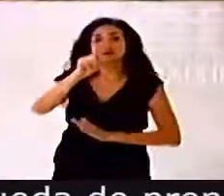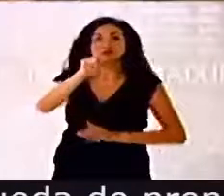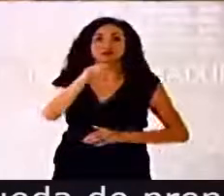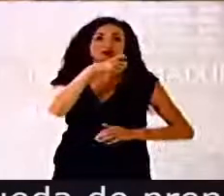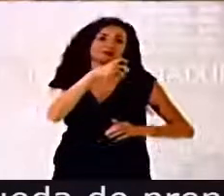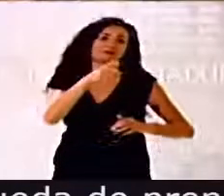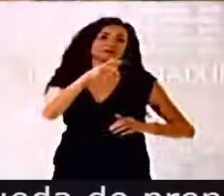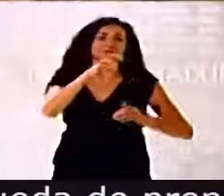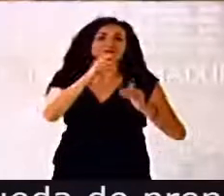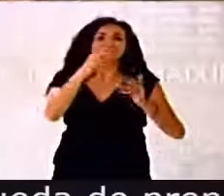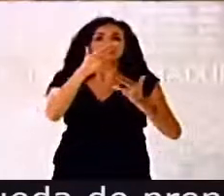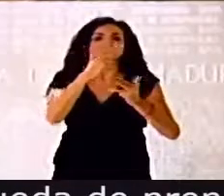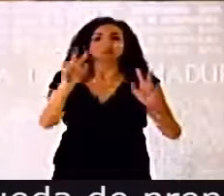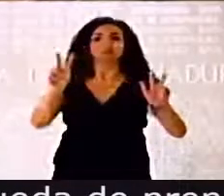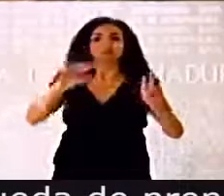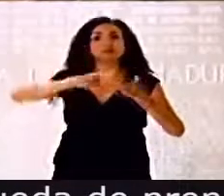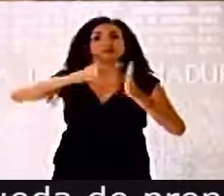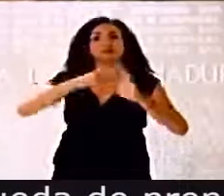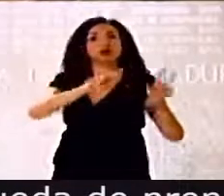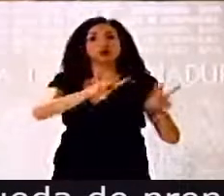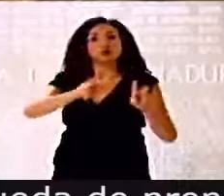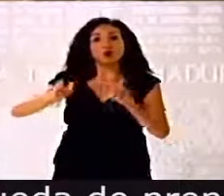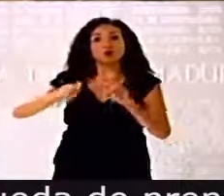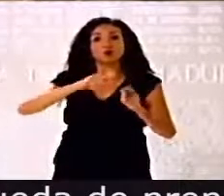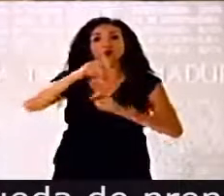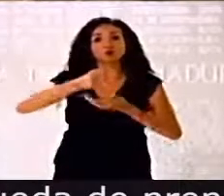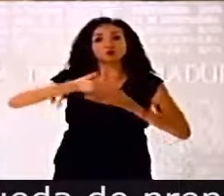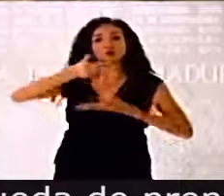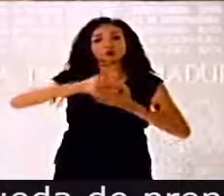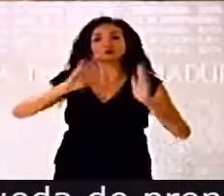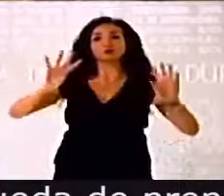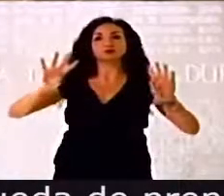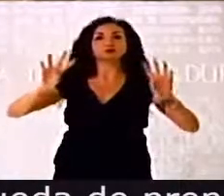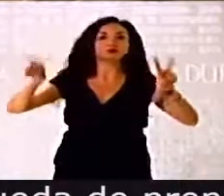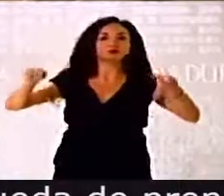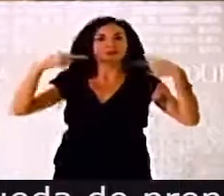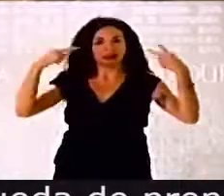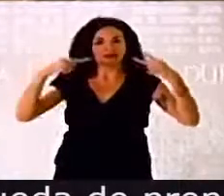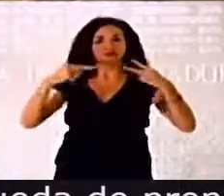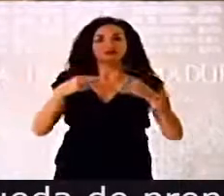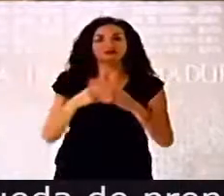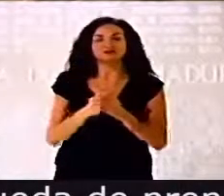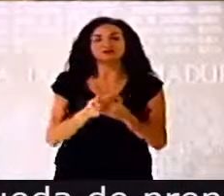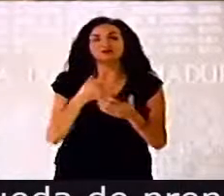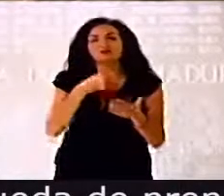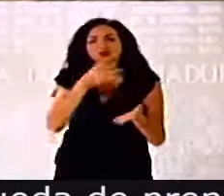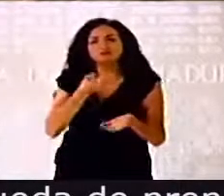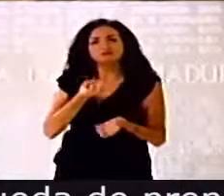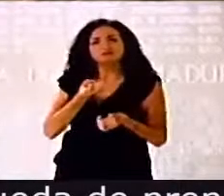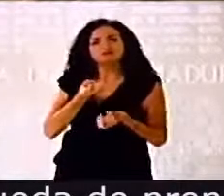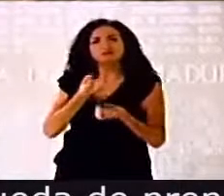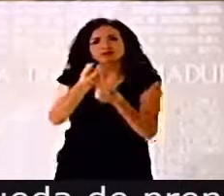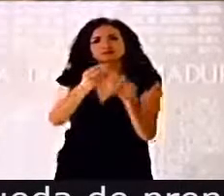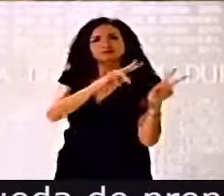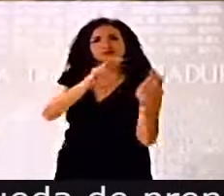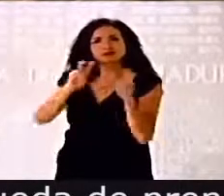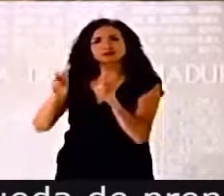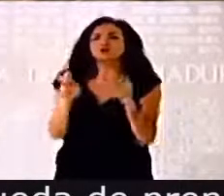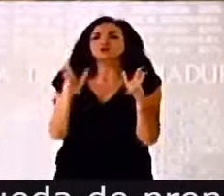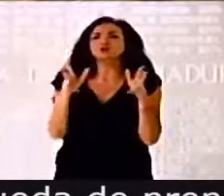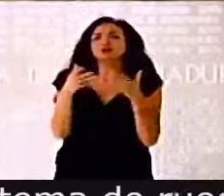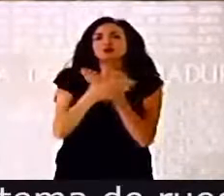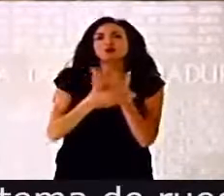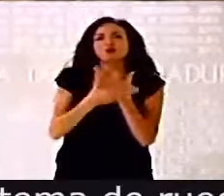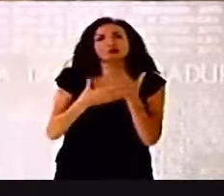seguís a través del nuevo sistema de ruedas de prensa. Paso a detallarles los asuntos que ha abordado hoy el Consejo de